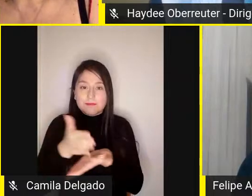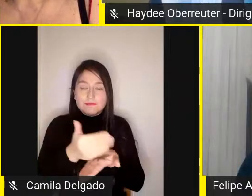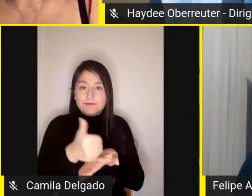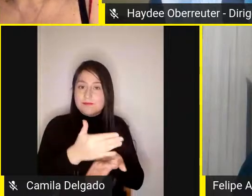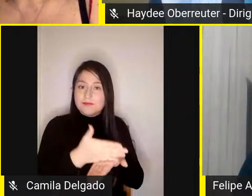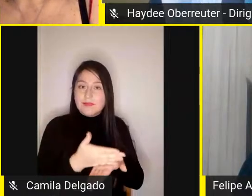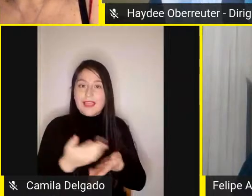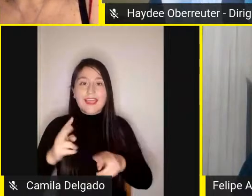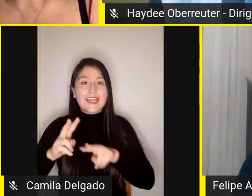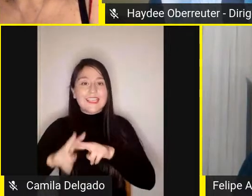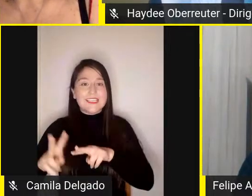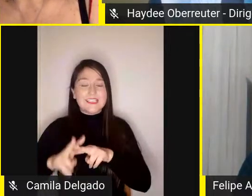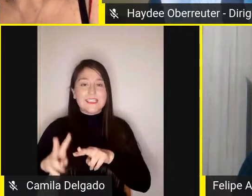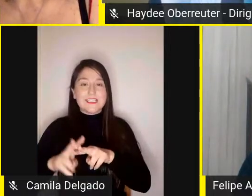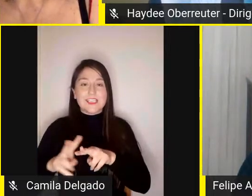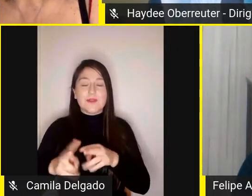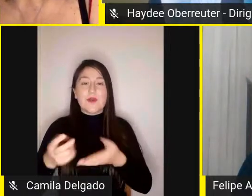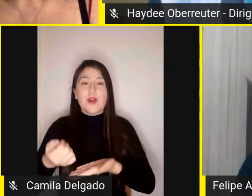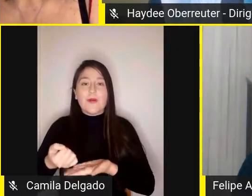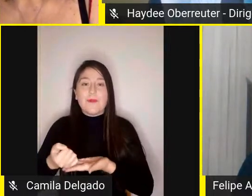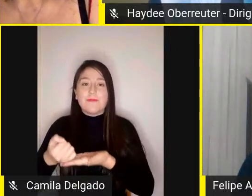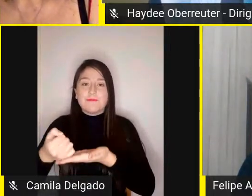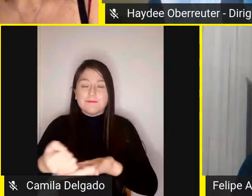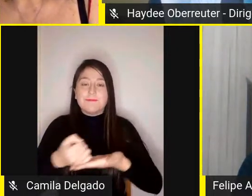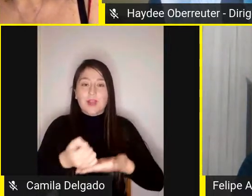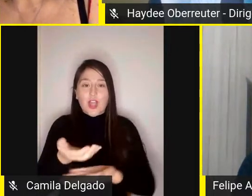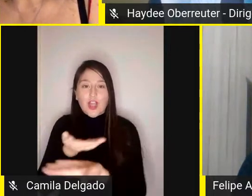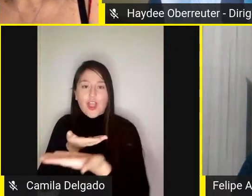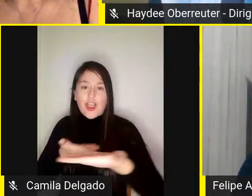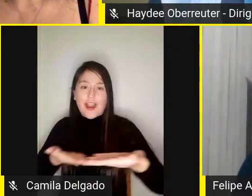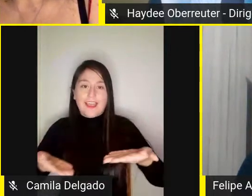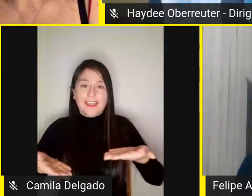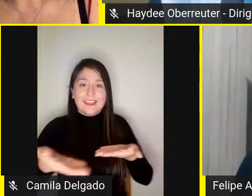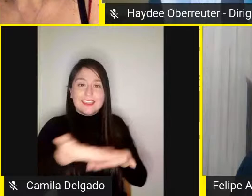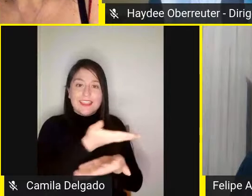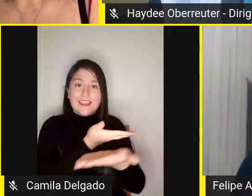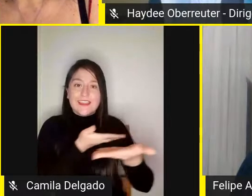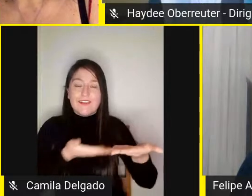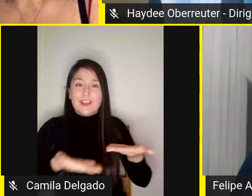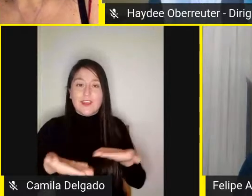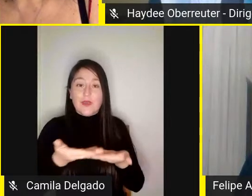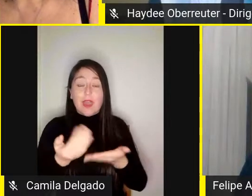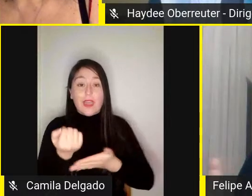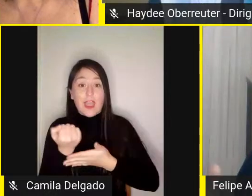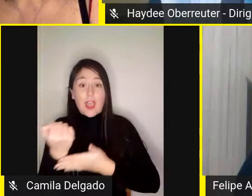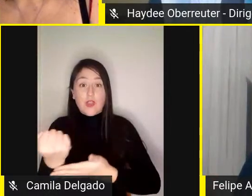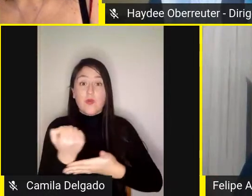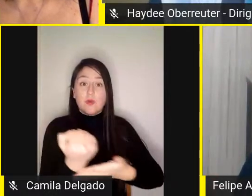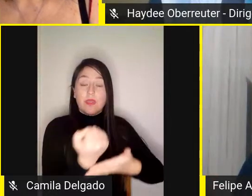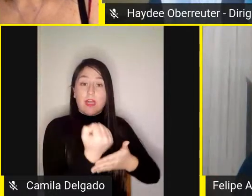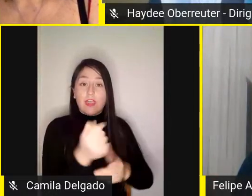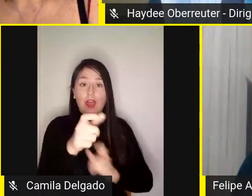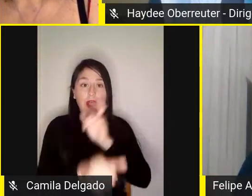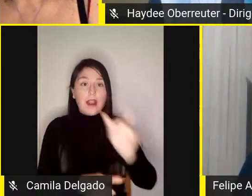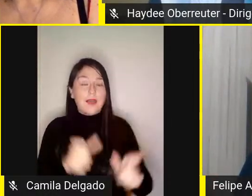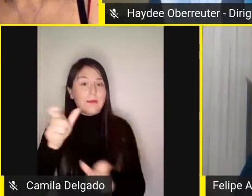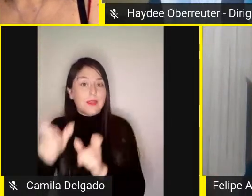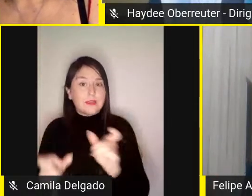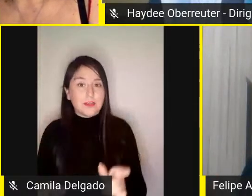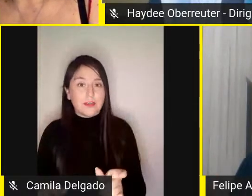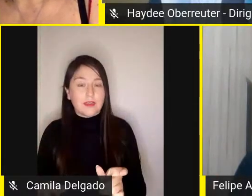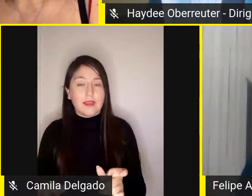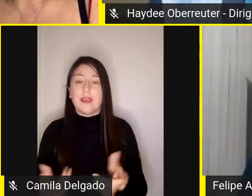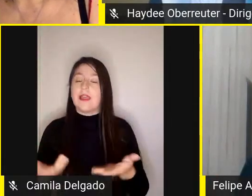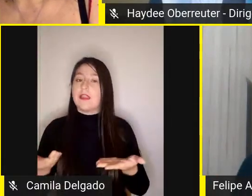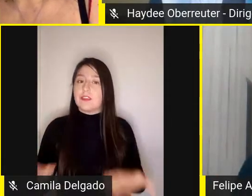un gesto de colectividad mutua y ayudando a la gente que estaba siendo herida durante todo este periodo. Entonces, ahí también es un